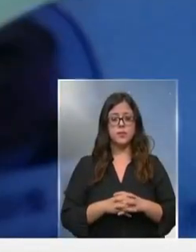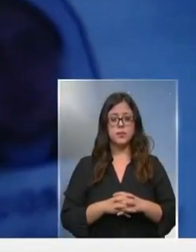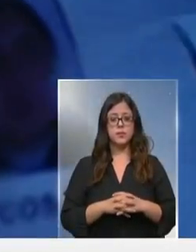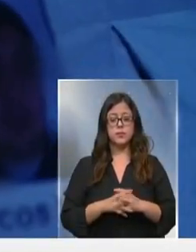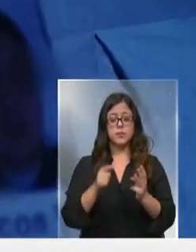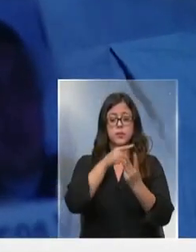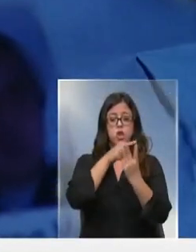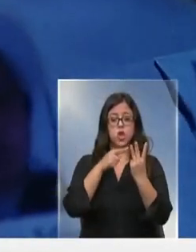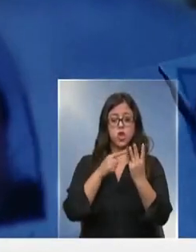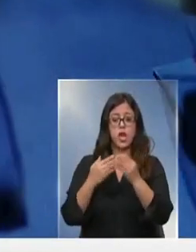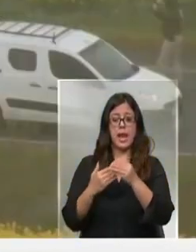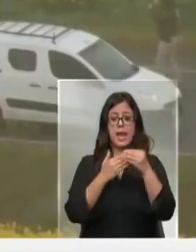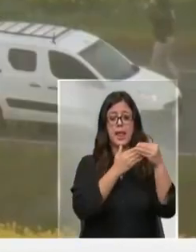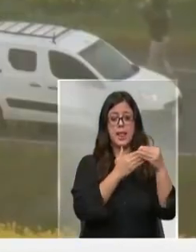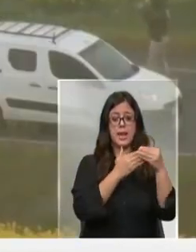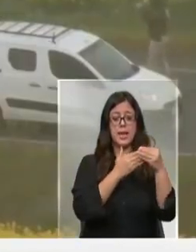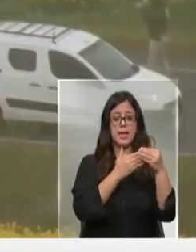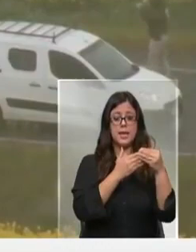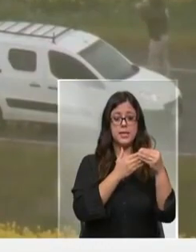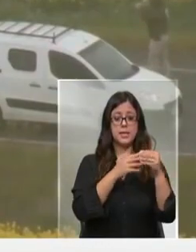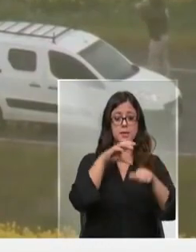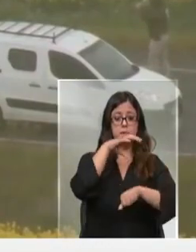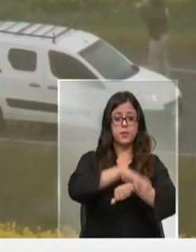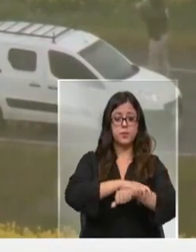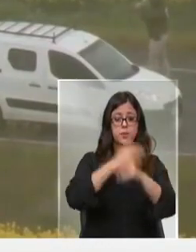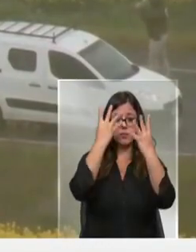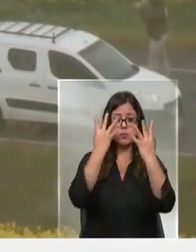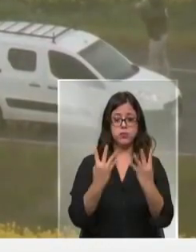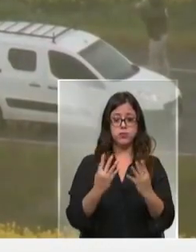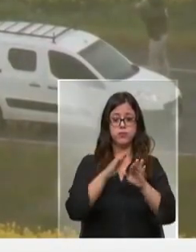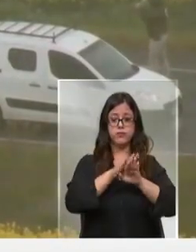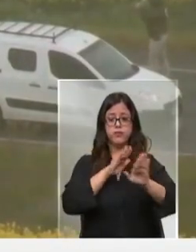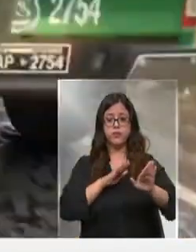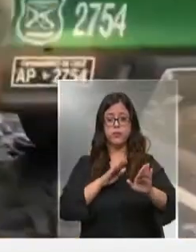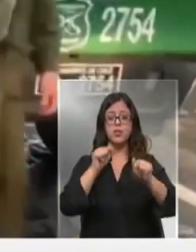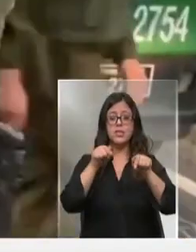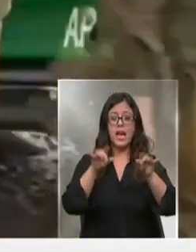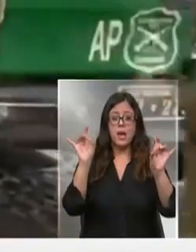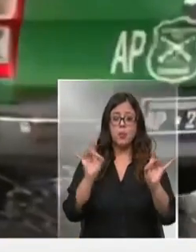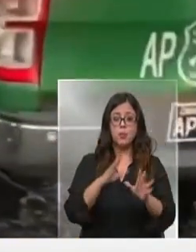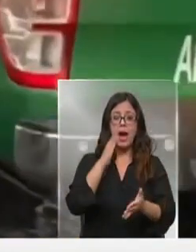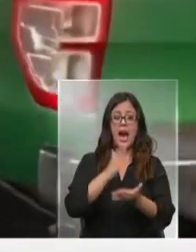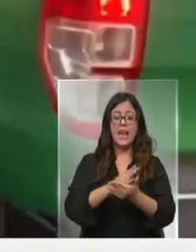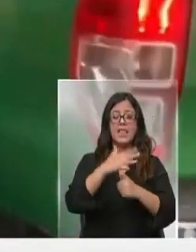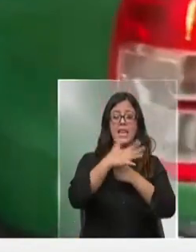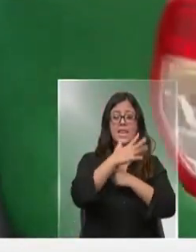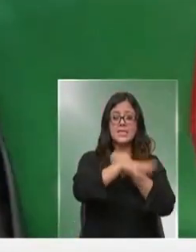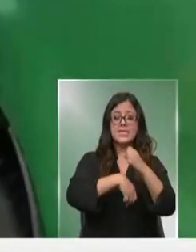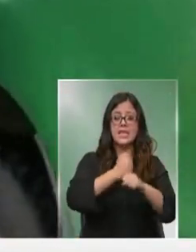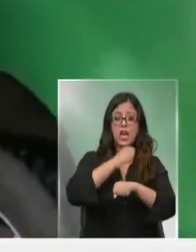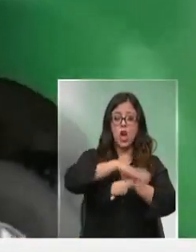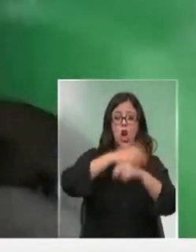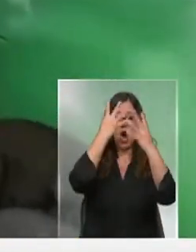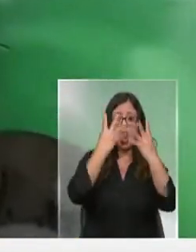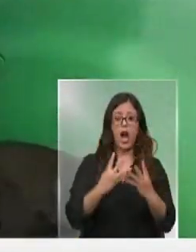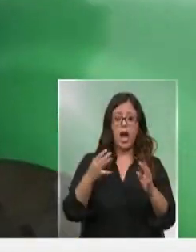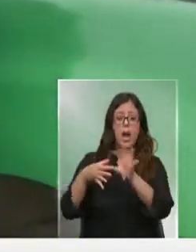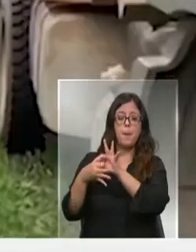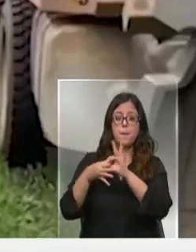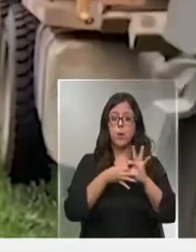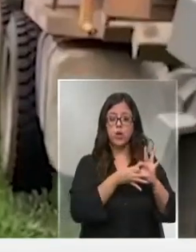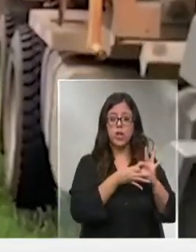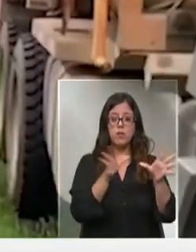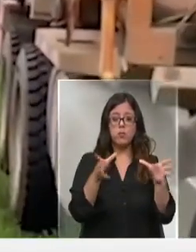Los tres cabecillas de la banda están en prisión preventiva y arriesgan hasta 15 años de cárcel por asociación